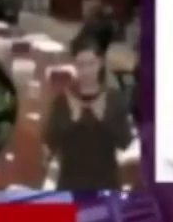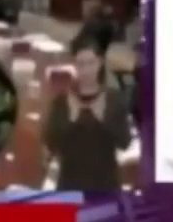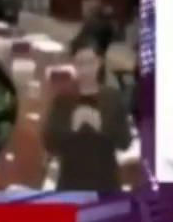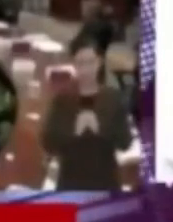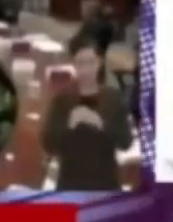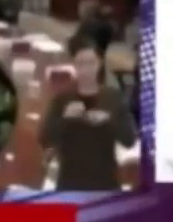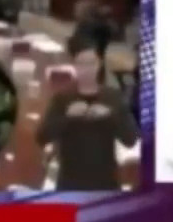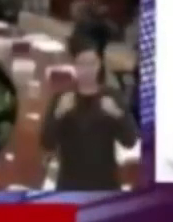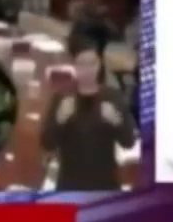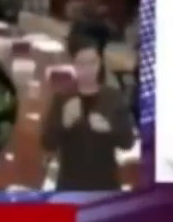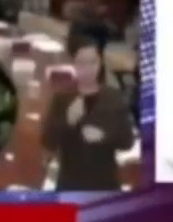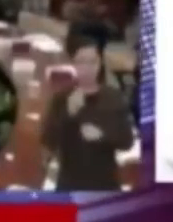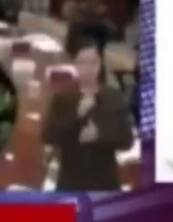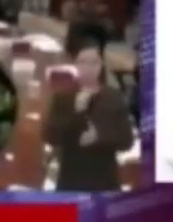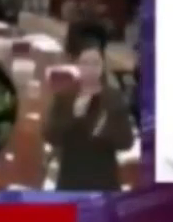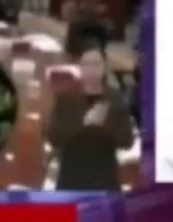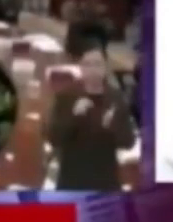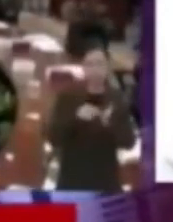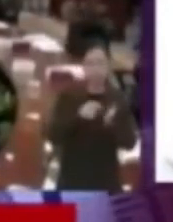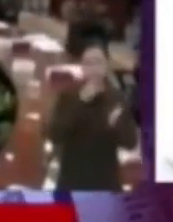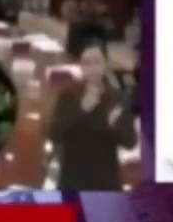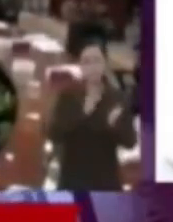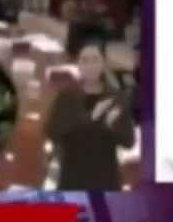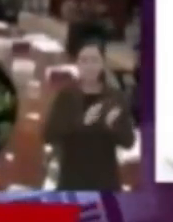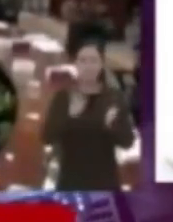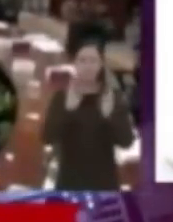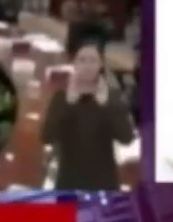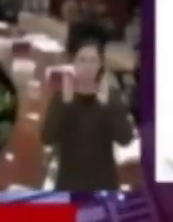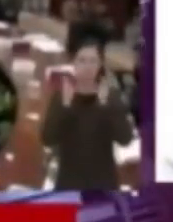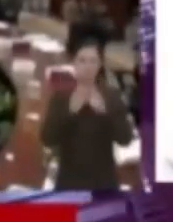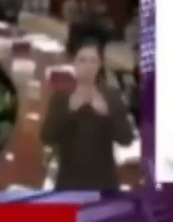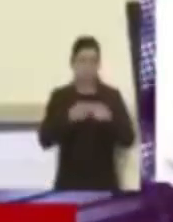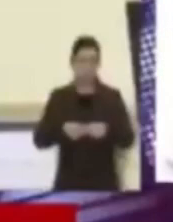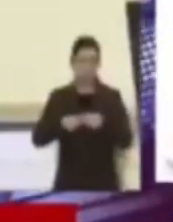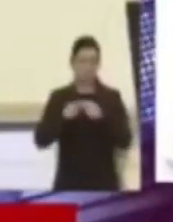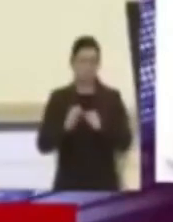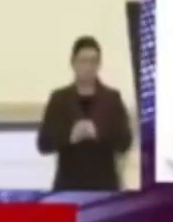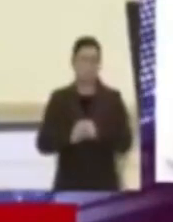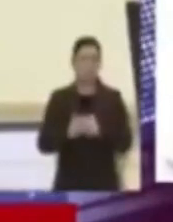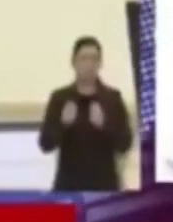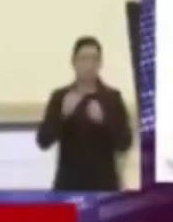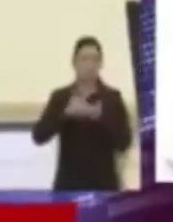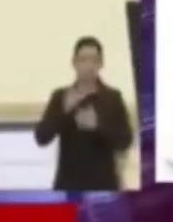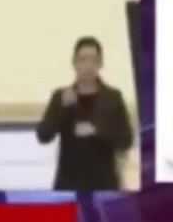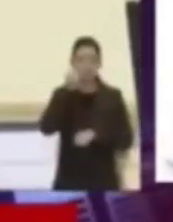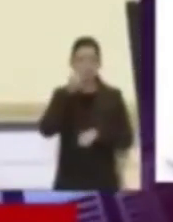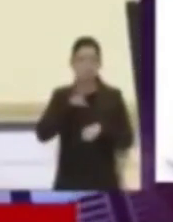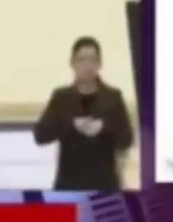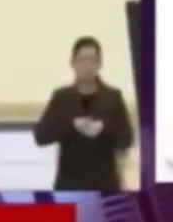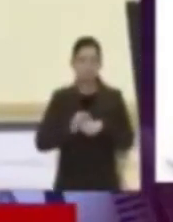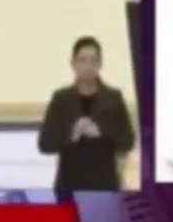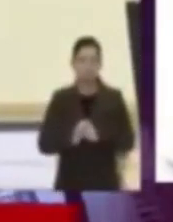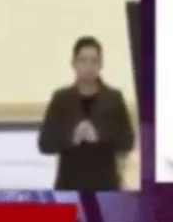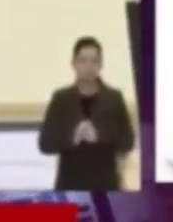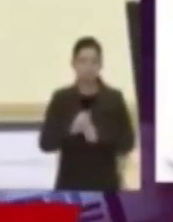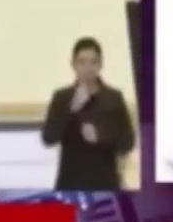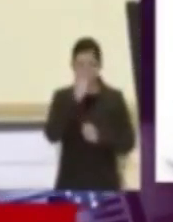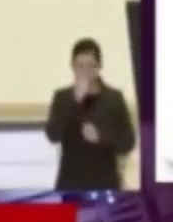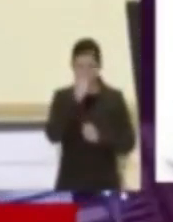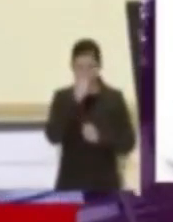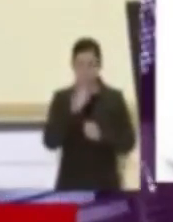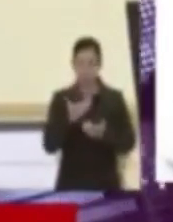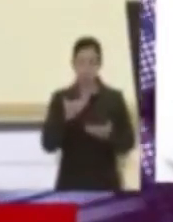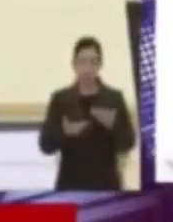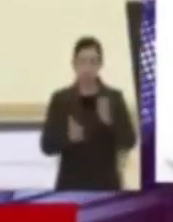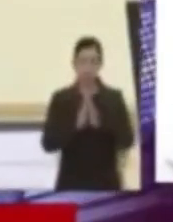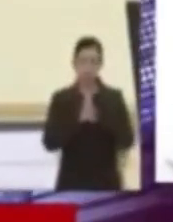siguió con la reforma constitucional sobre la extensión de la presencia de las Fuerzas Armadas en labores de seguridad pública